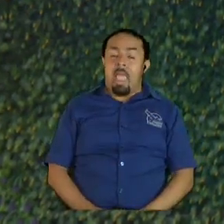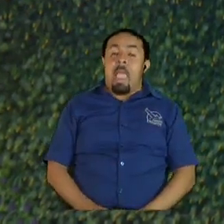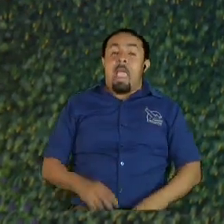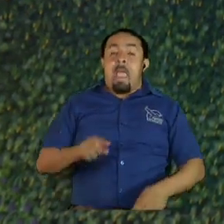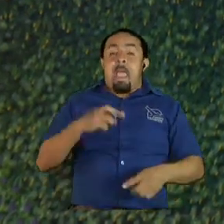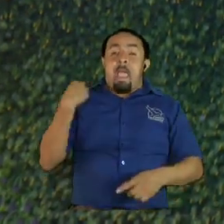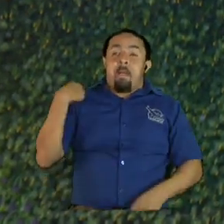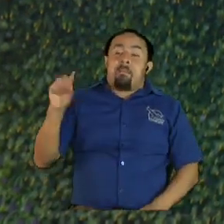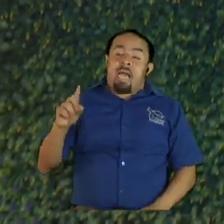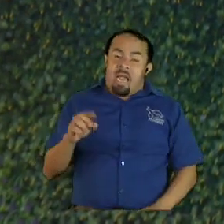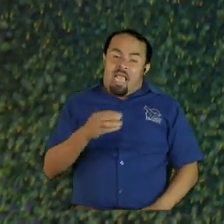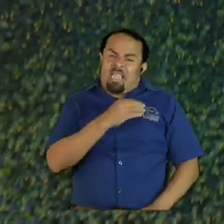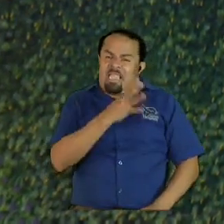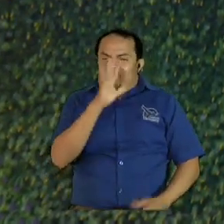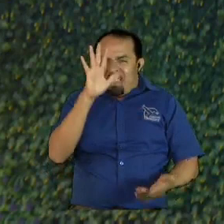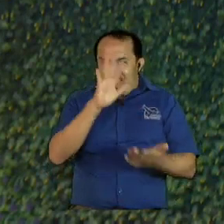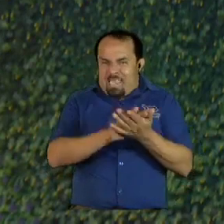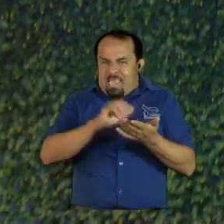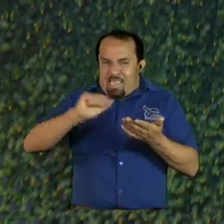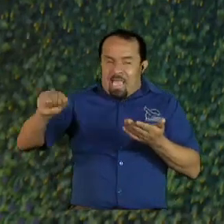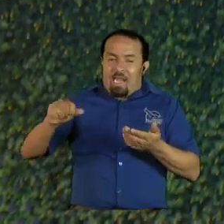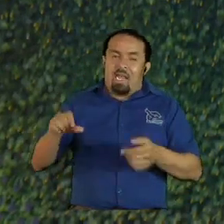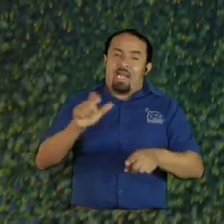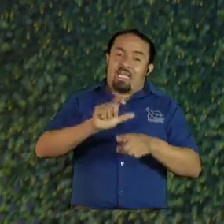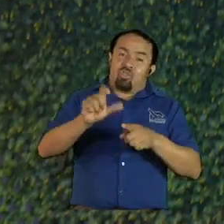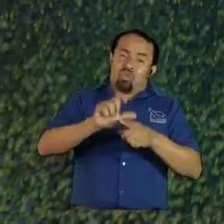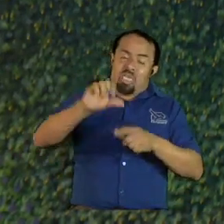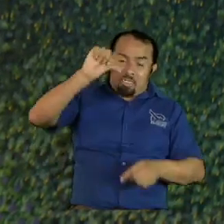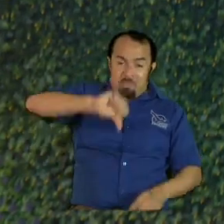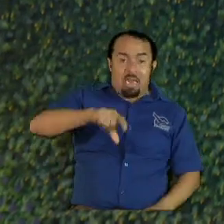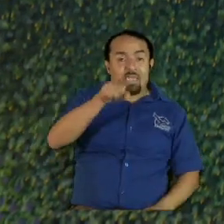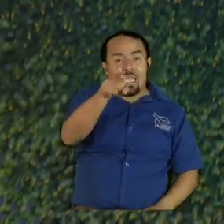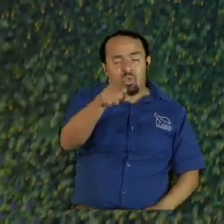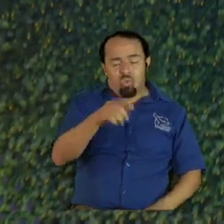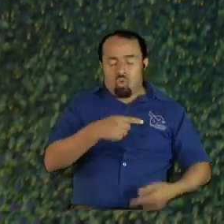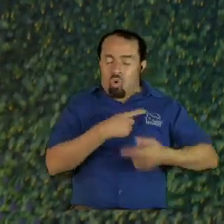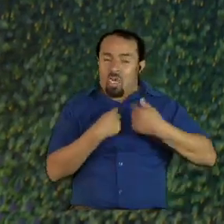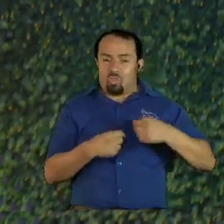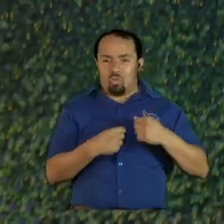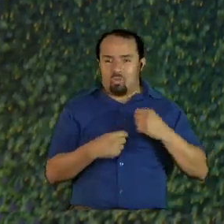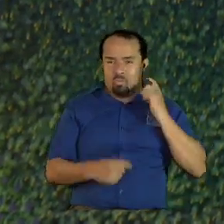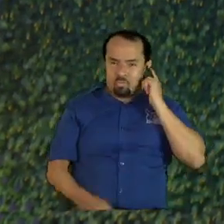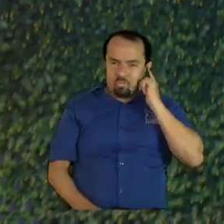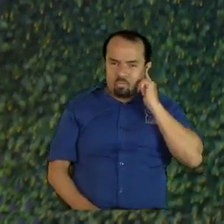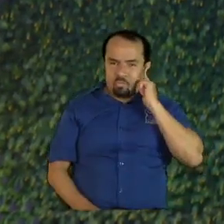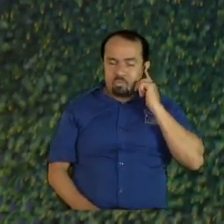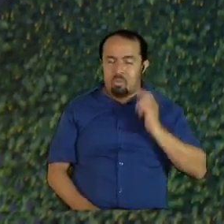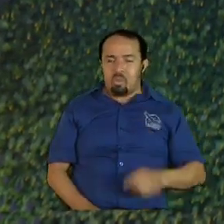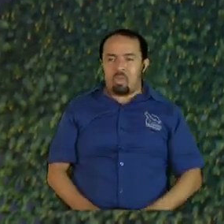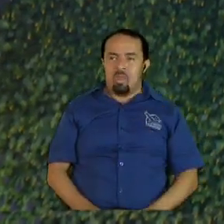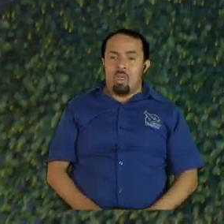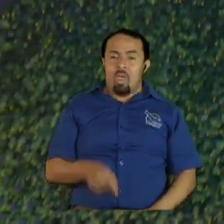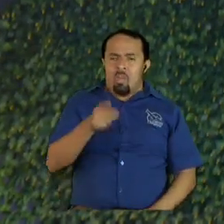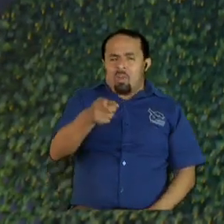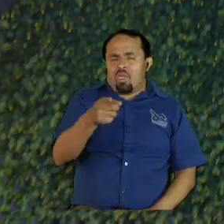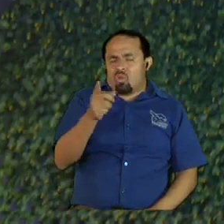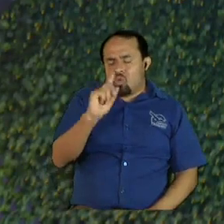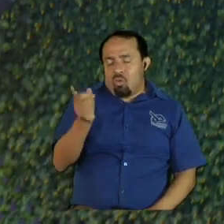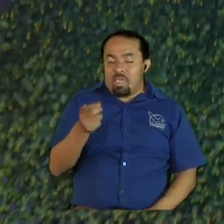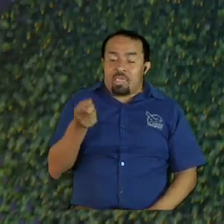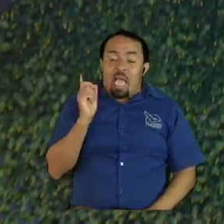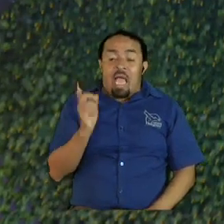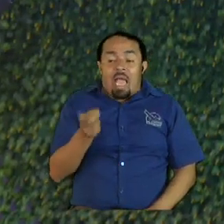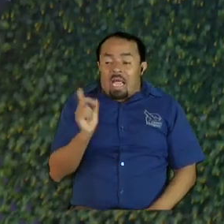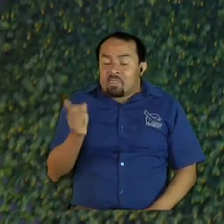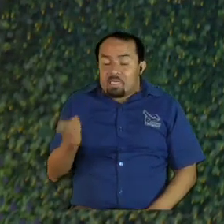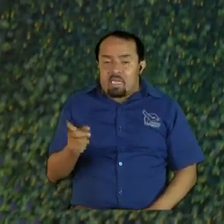la cosa está sospechosa. Porque tú no te pones a, tú no te vas a corregir y a castigar a los hijos de tu